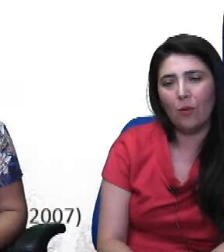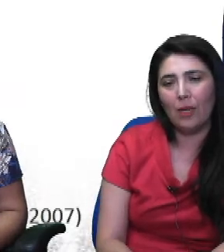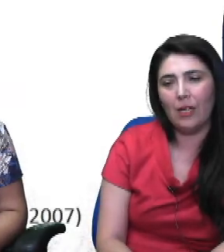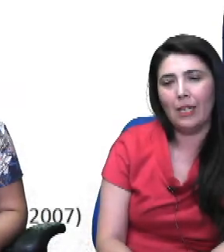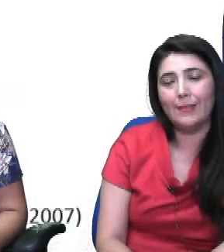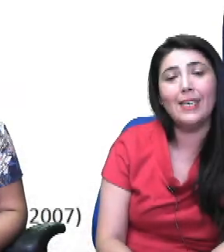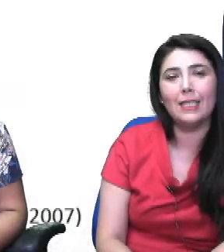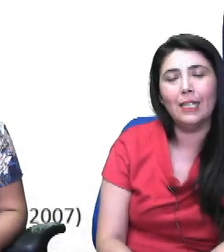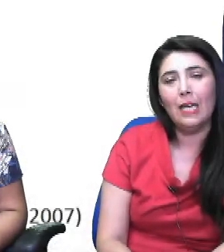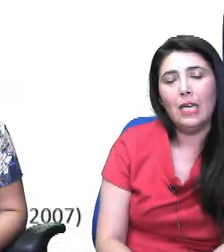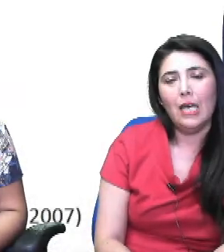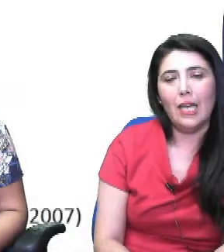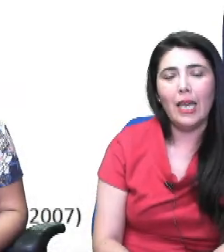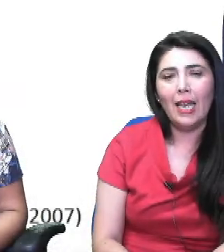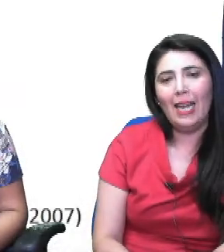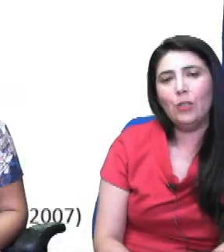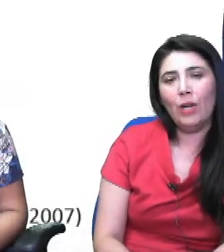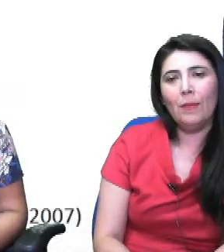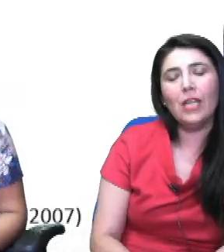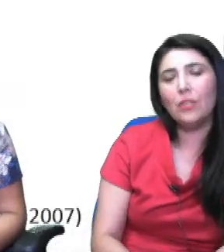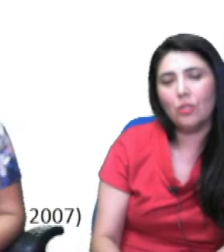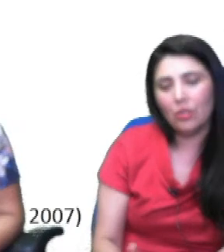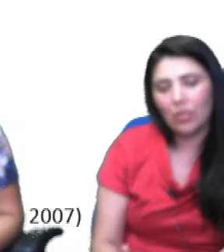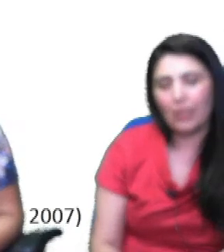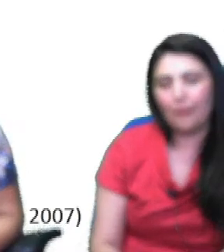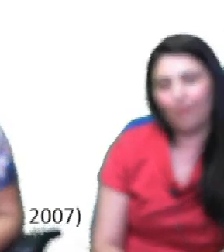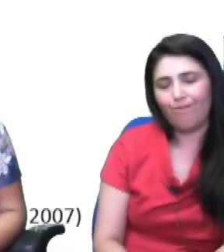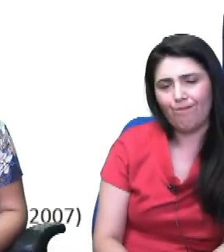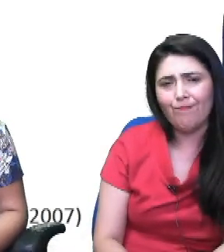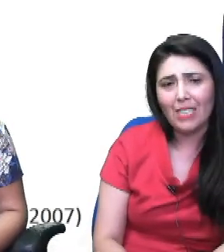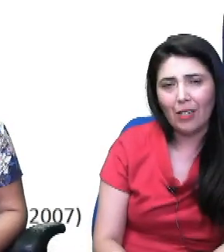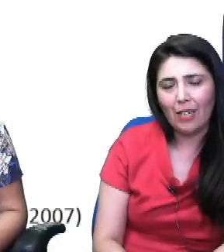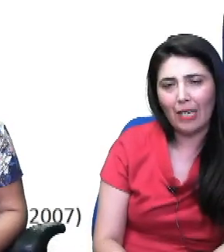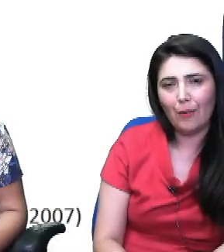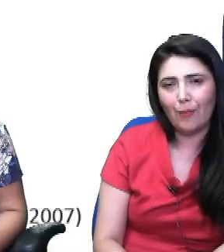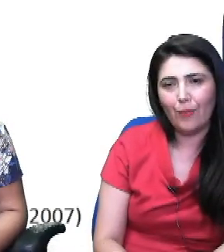en el año 2007. Él hace una investigación